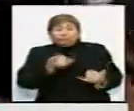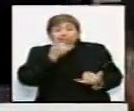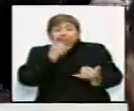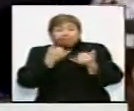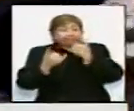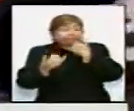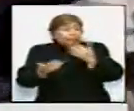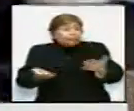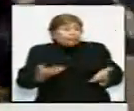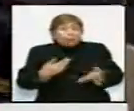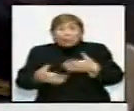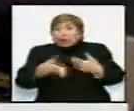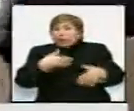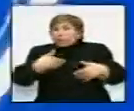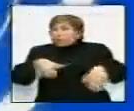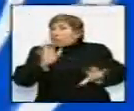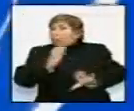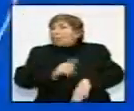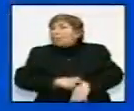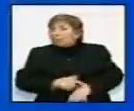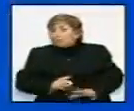ocurrir en cualquier momento.